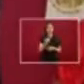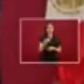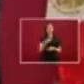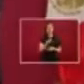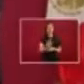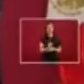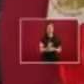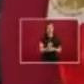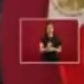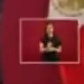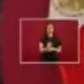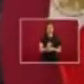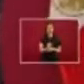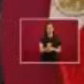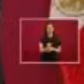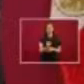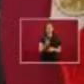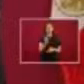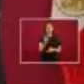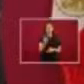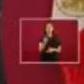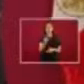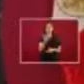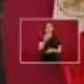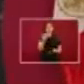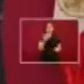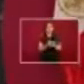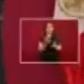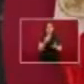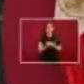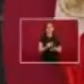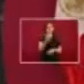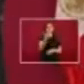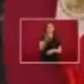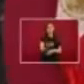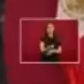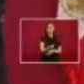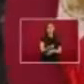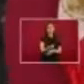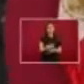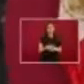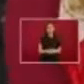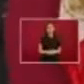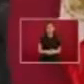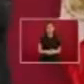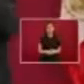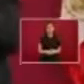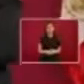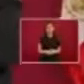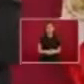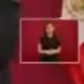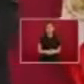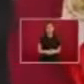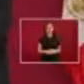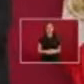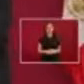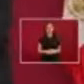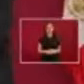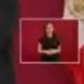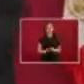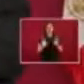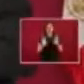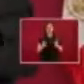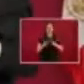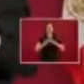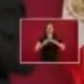un estrato que es clase trabajadora, que depende de salario. Y si tú empiezas a tener empresas que no le pueden responder a